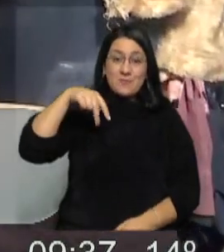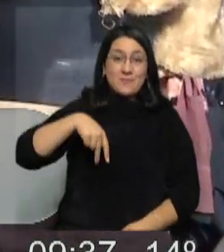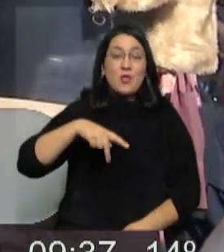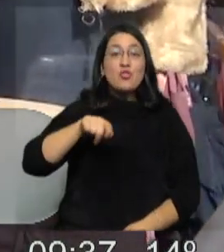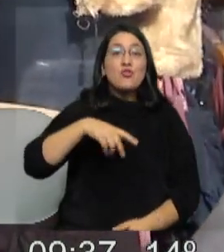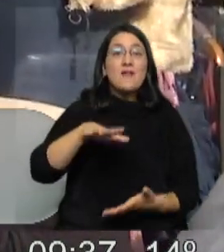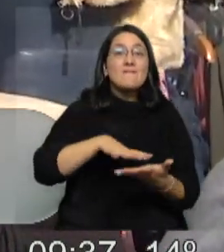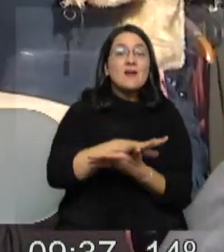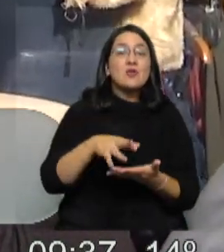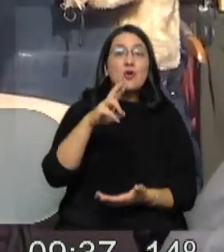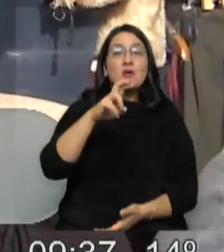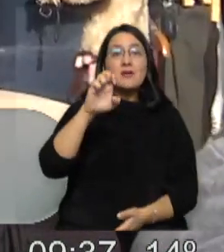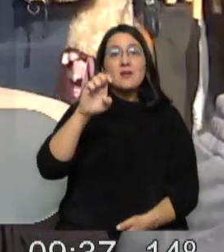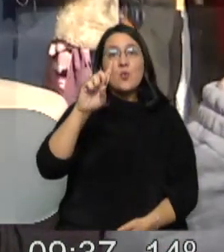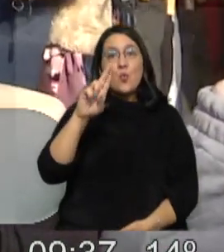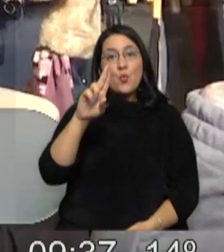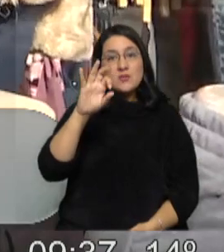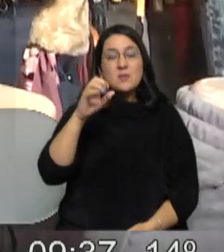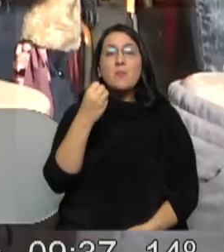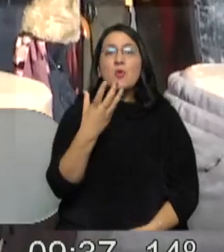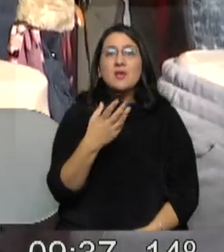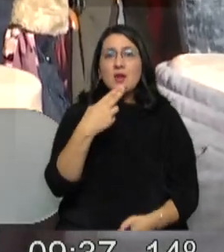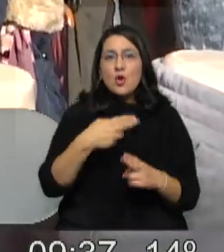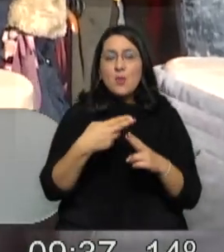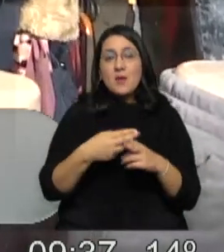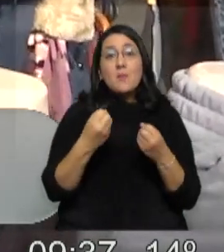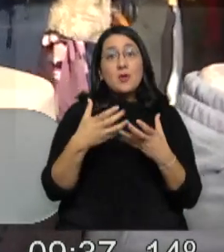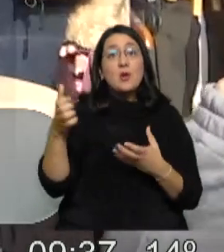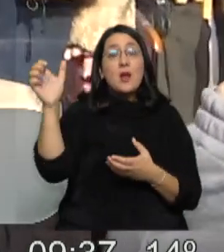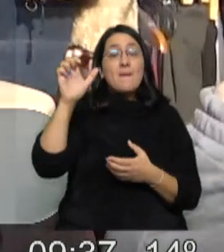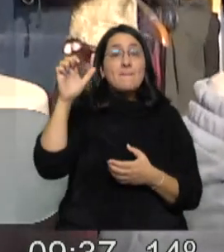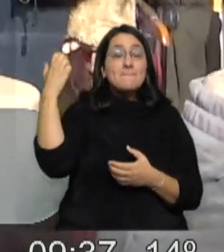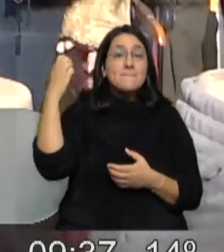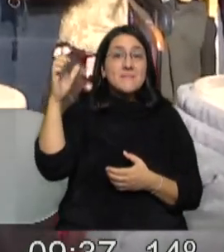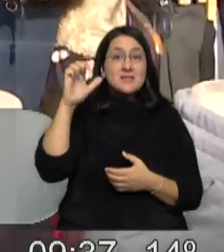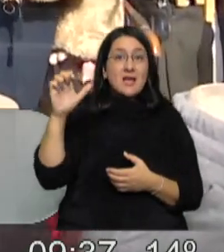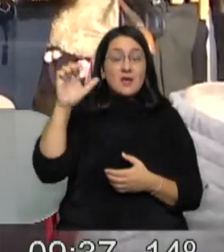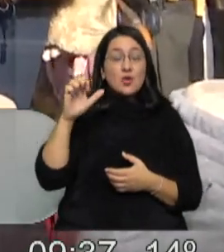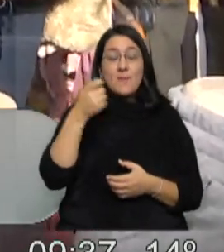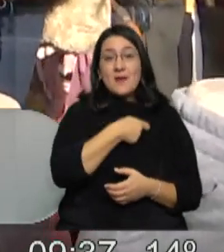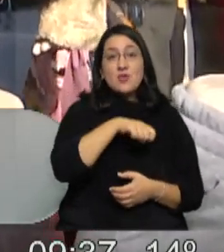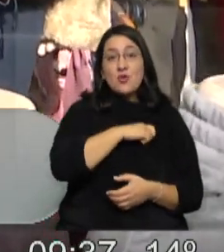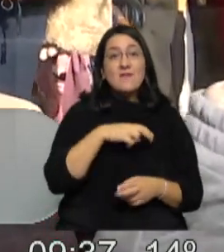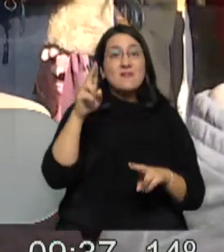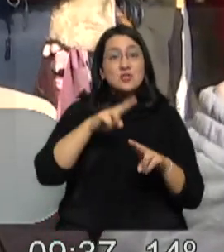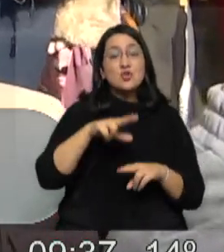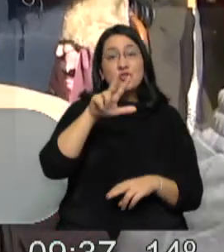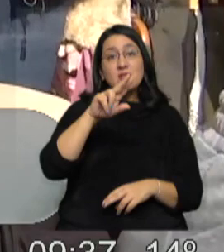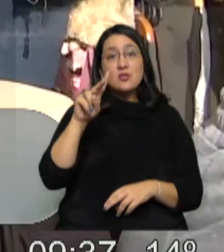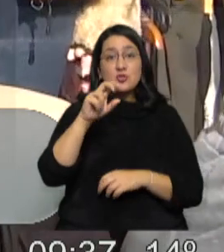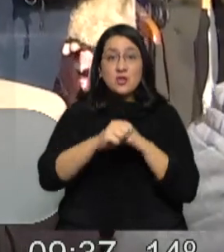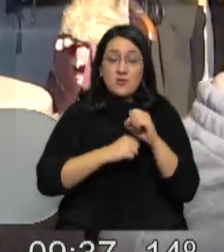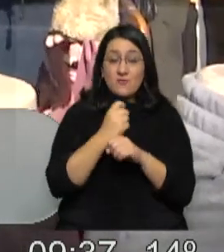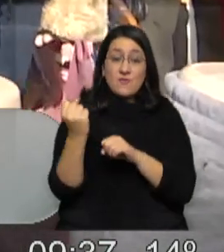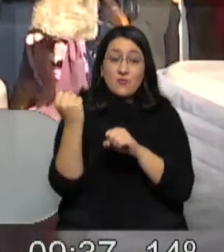el barrio Reus. ¿Por qué se llama el barrio Reus? Porque Emilio Reus, un gran empresario español que falleció tempranamente a sus 32 años, fue